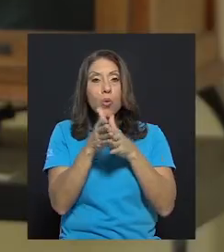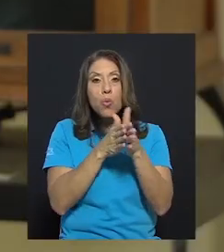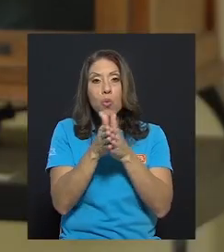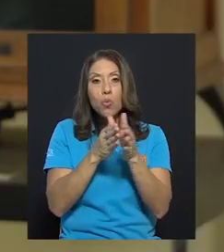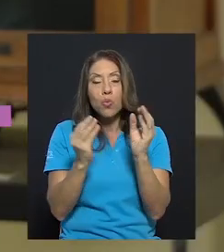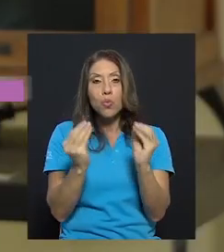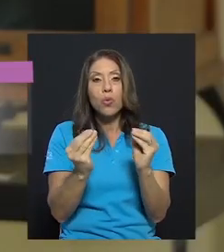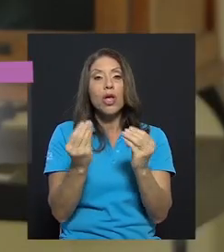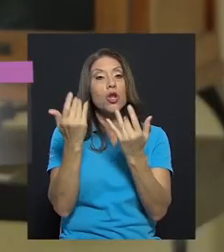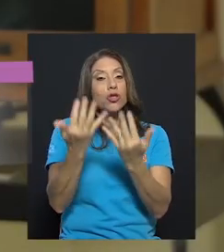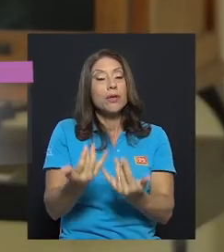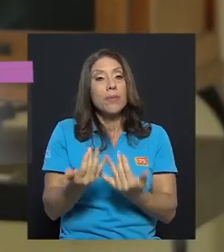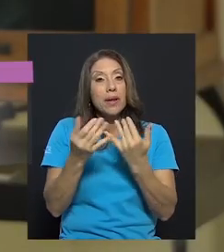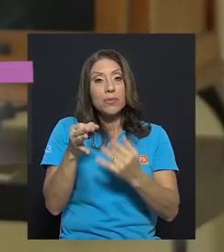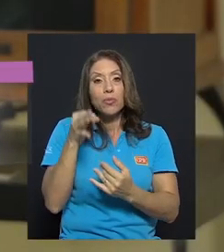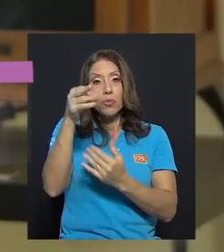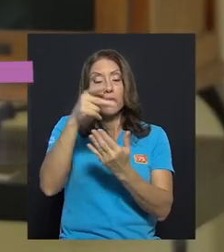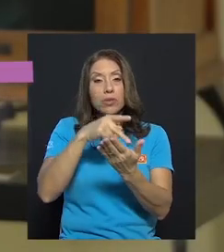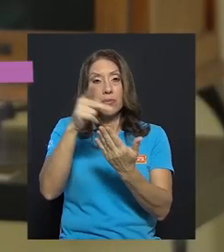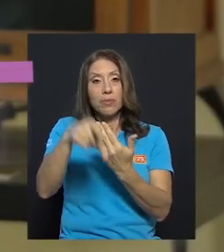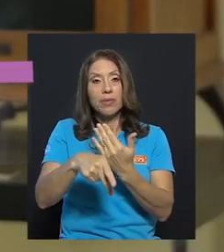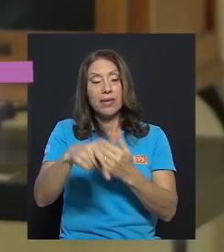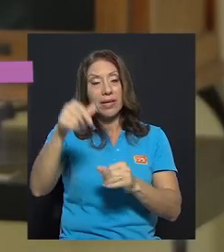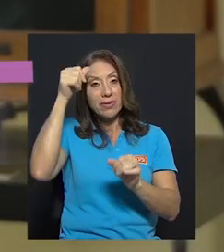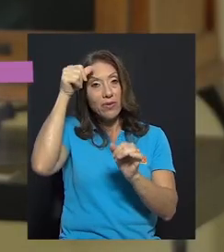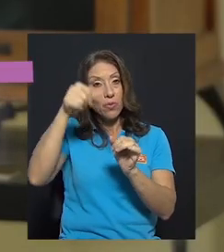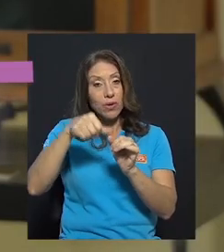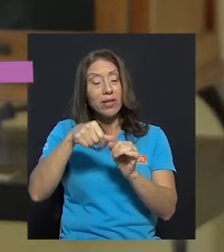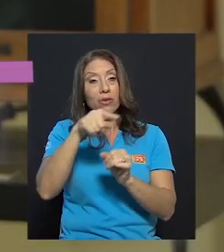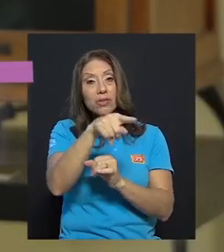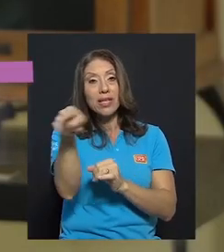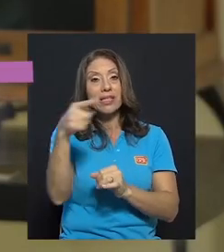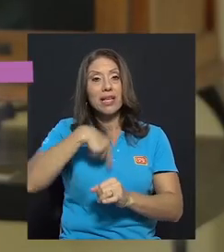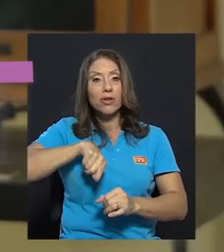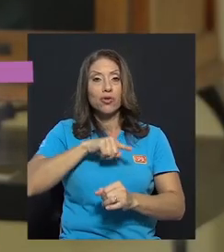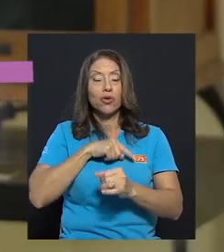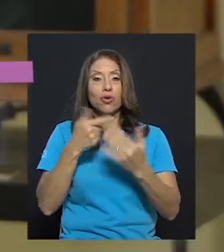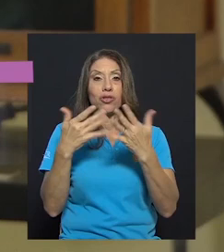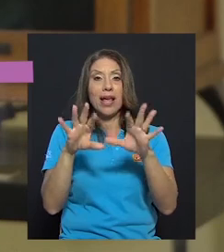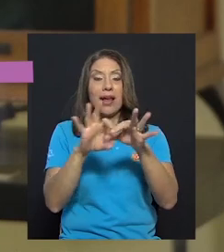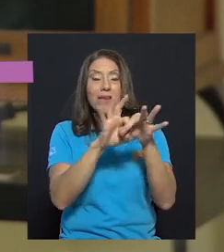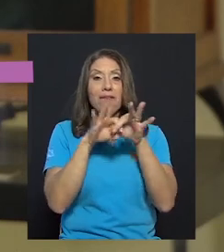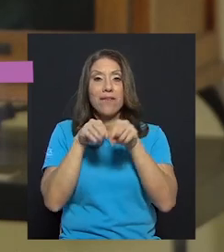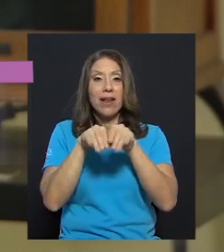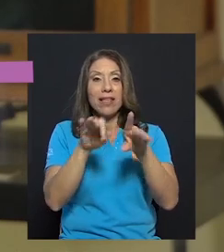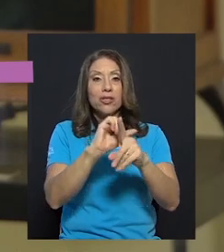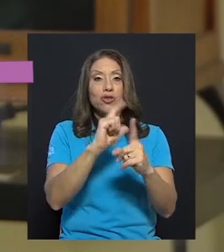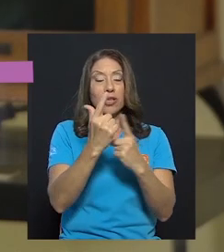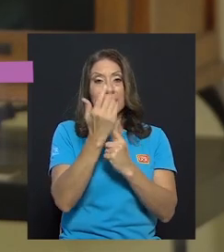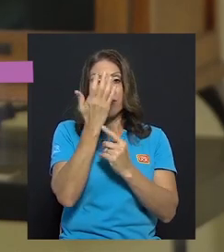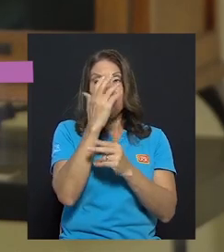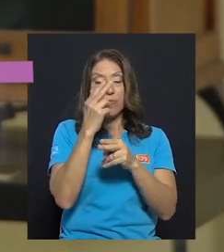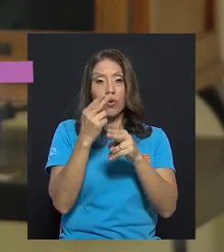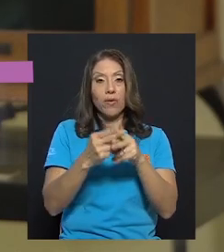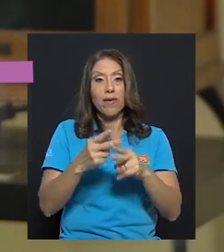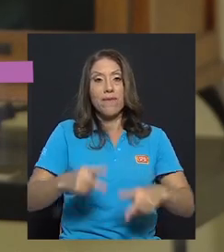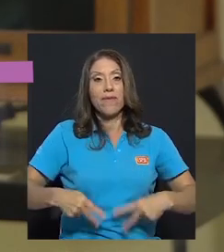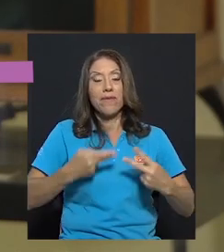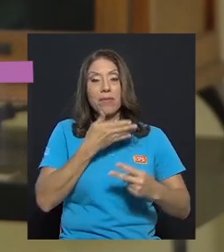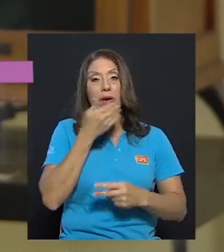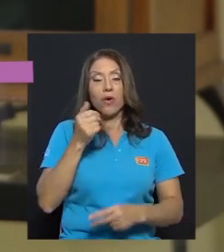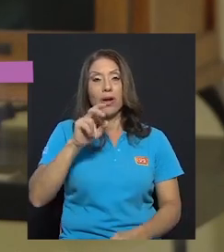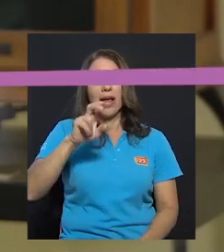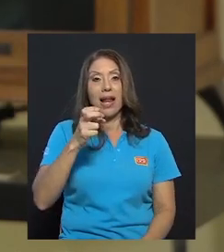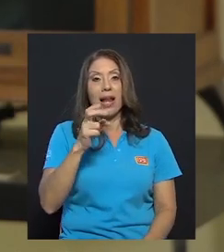utilidad. Los esperamos en nuestra siguiente edición y recordarles que estamos en redes sociales, en Facebook, a través de Vivir